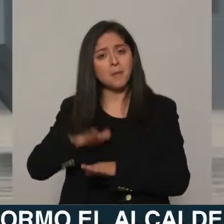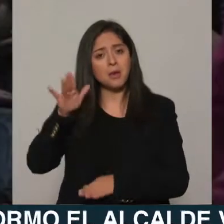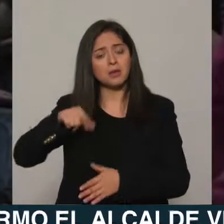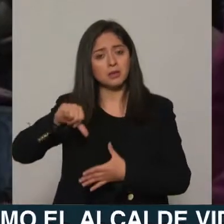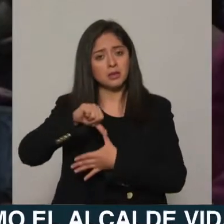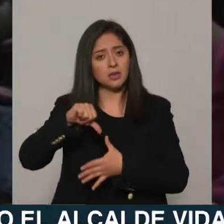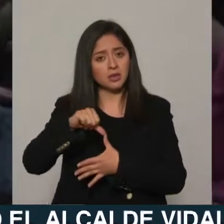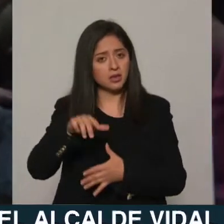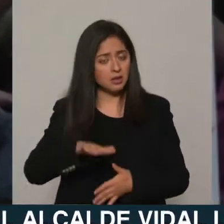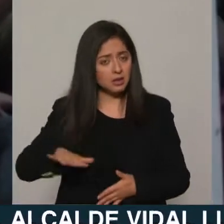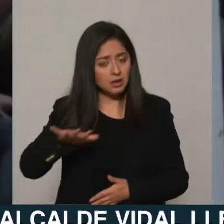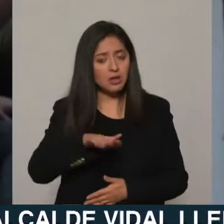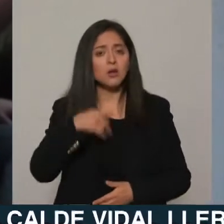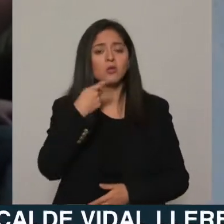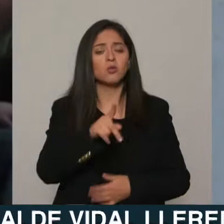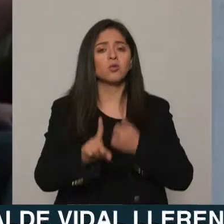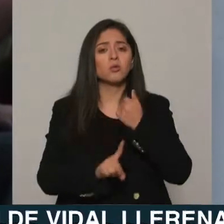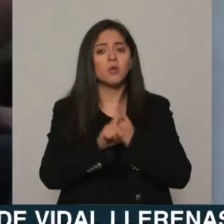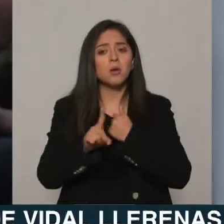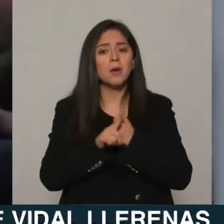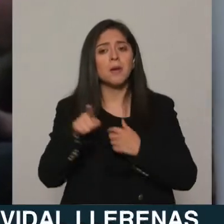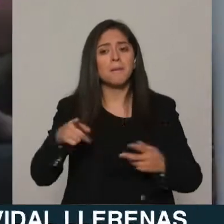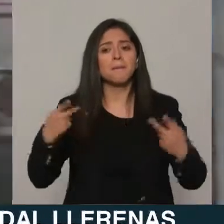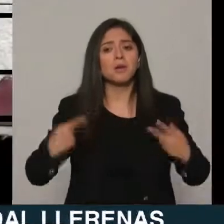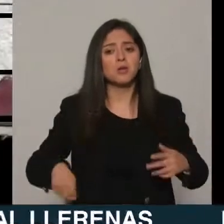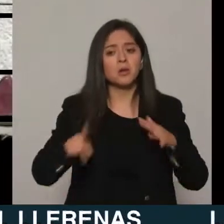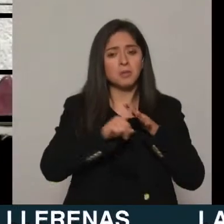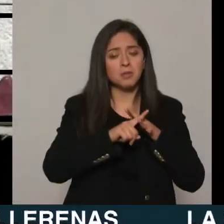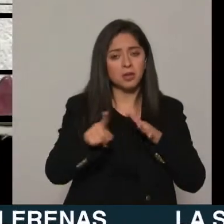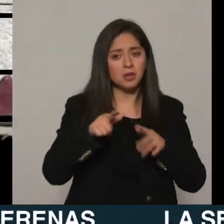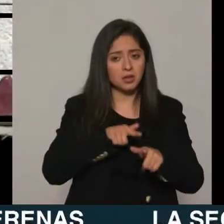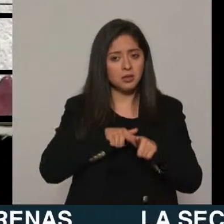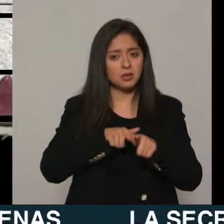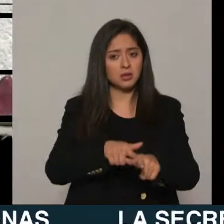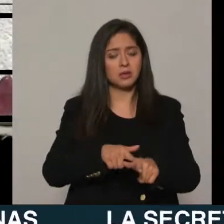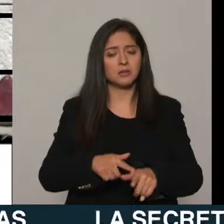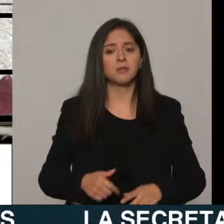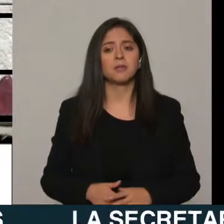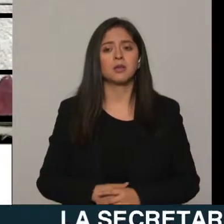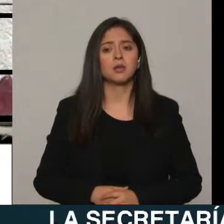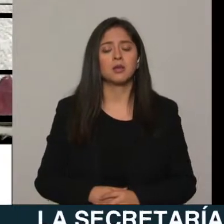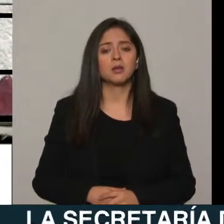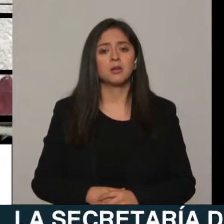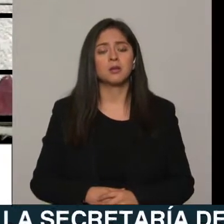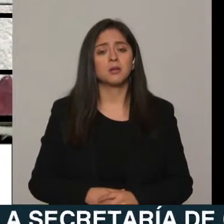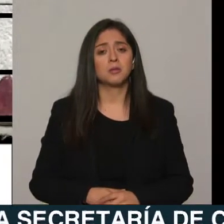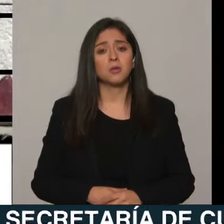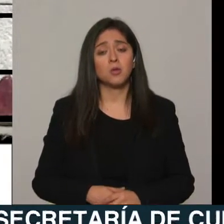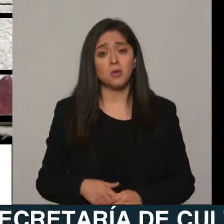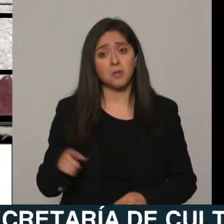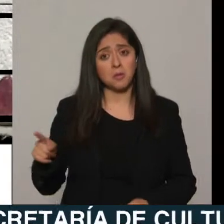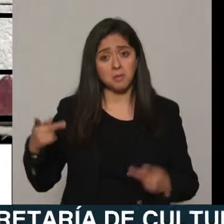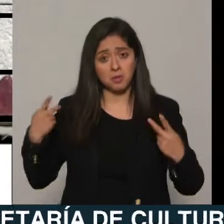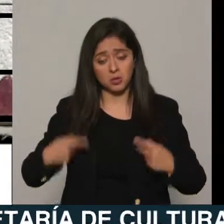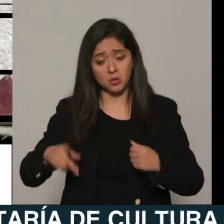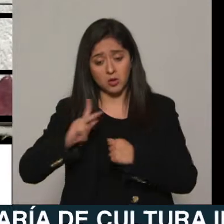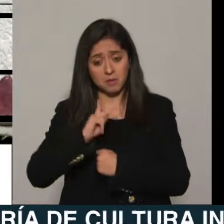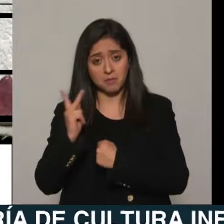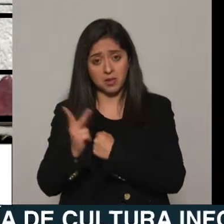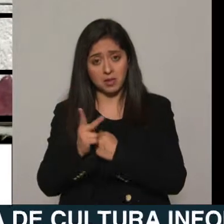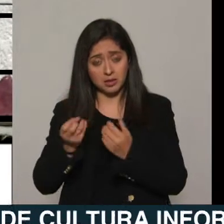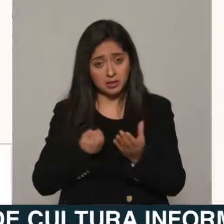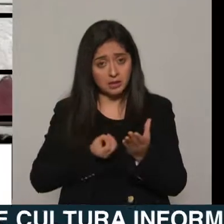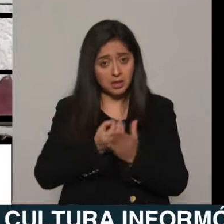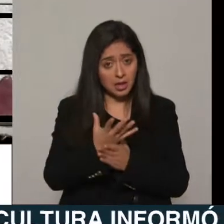Centroamérica, a pesar de los problemas a los que los migrantes se puedan enfrentar. Sinceramente, todo migrante desde que sale de su país, su propósito es